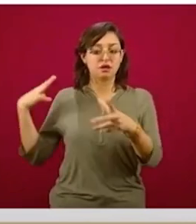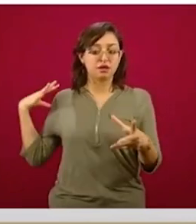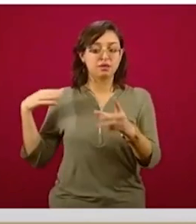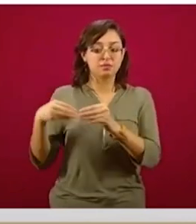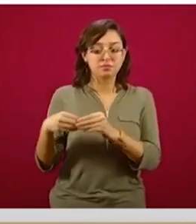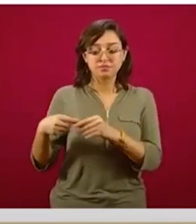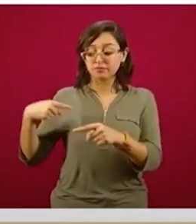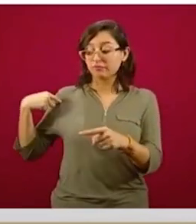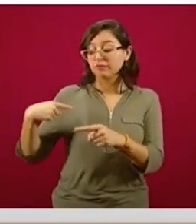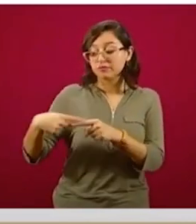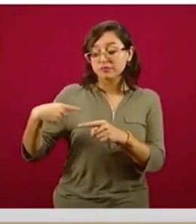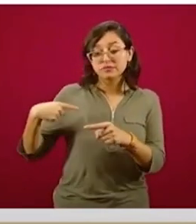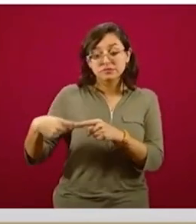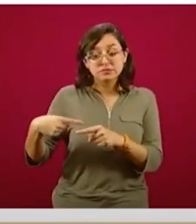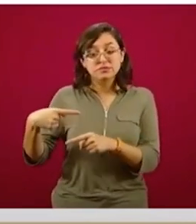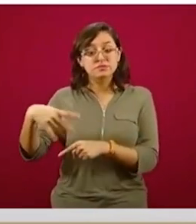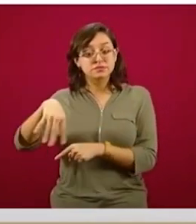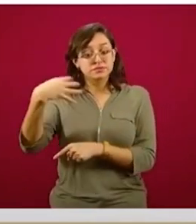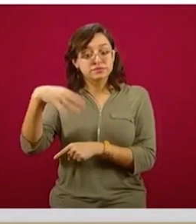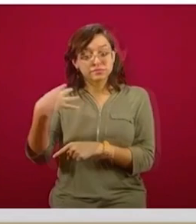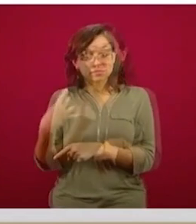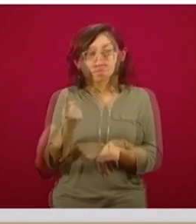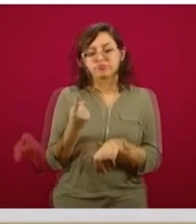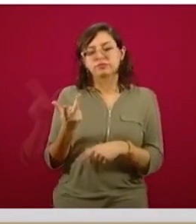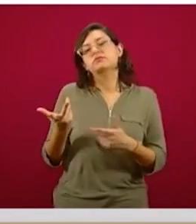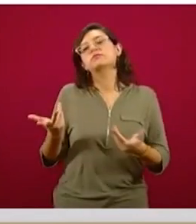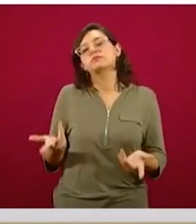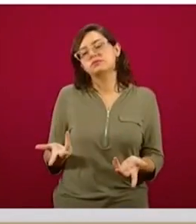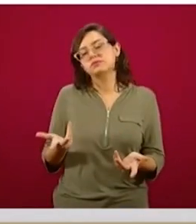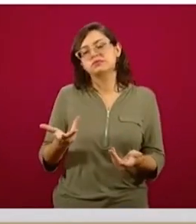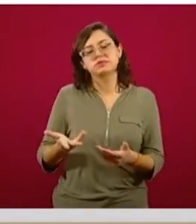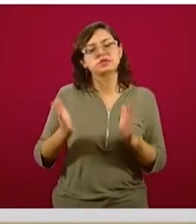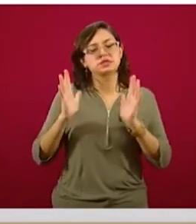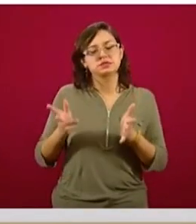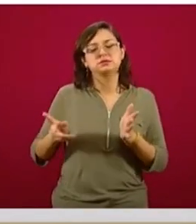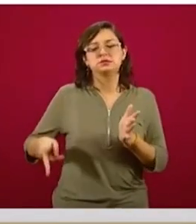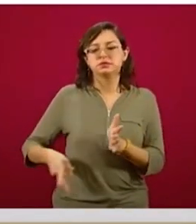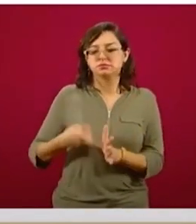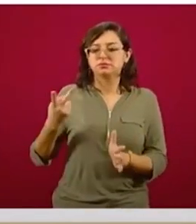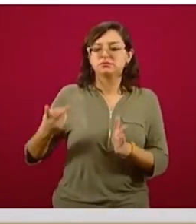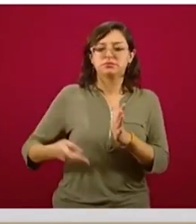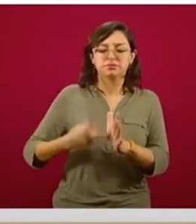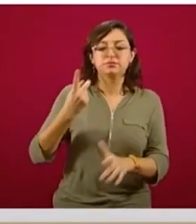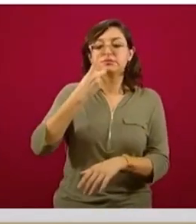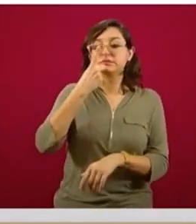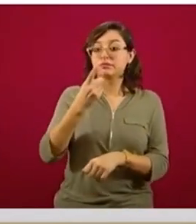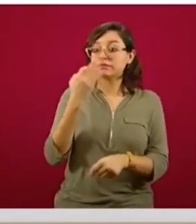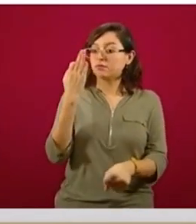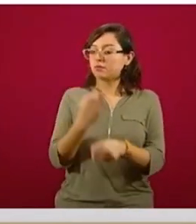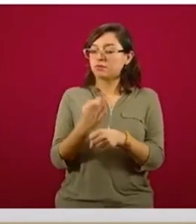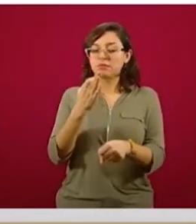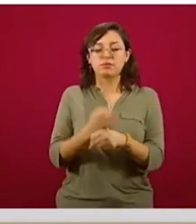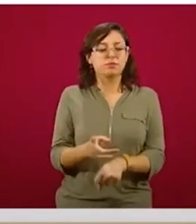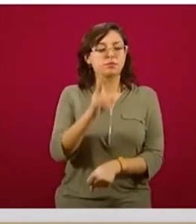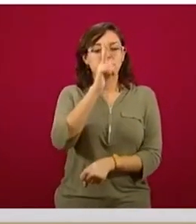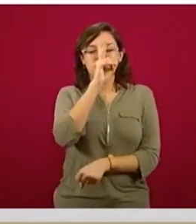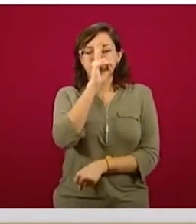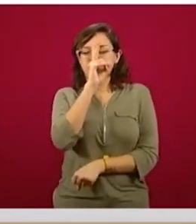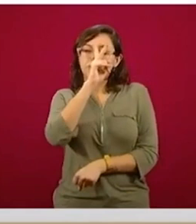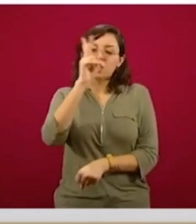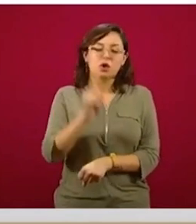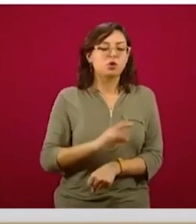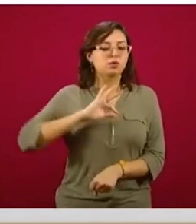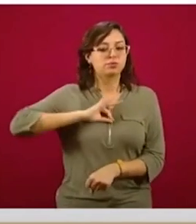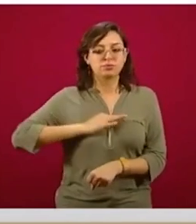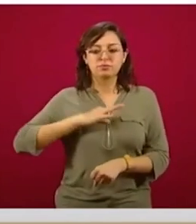10.681 de ellas son casos recientes estamos en el punto más alto de la curva epidémica en el